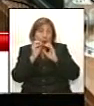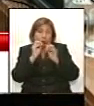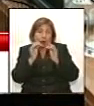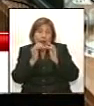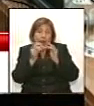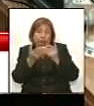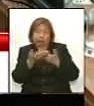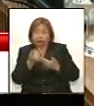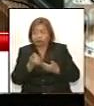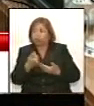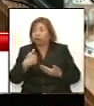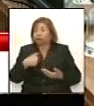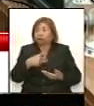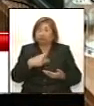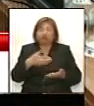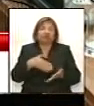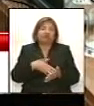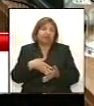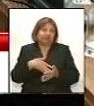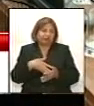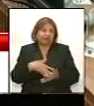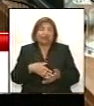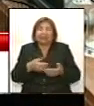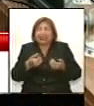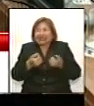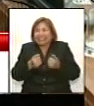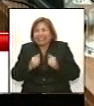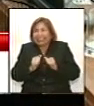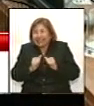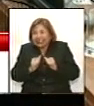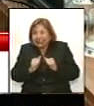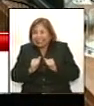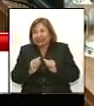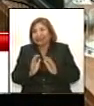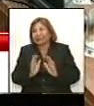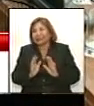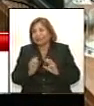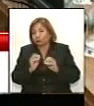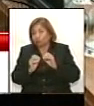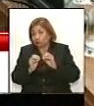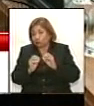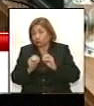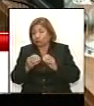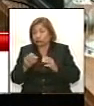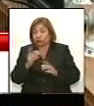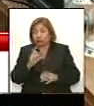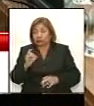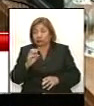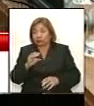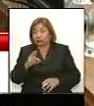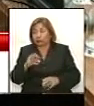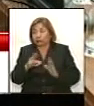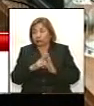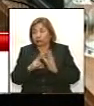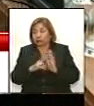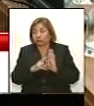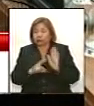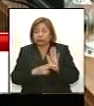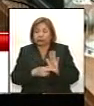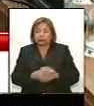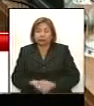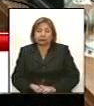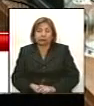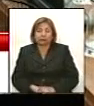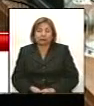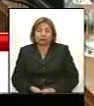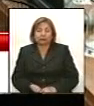sí tenemos una falencia que lo estamos tratando de arreglar en el decreto, en la reglamentación, ya que